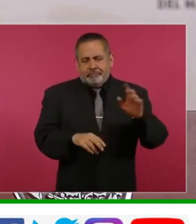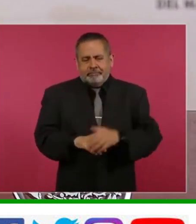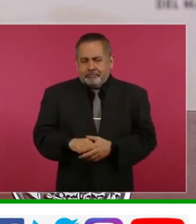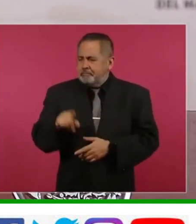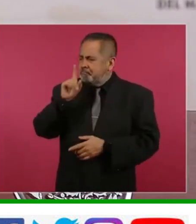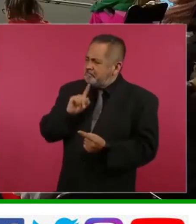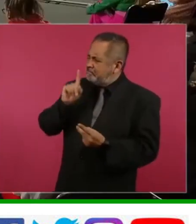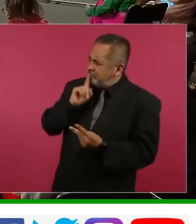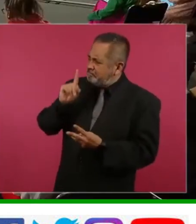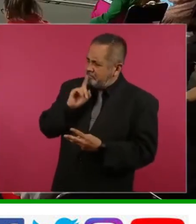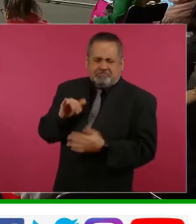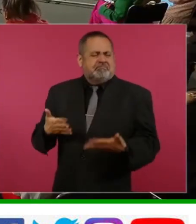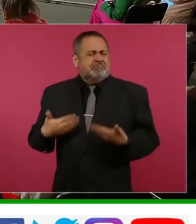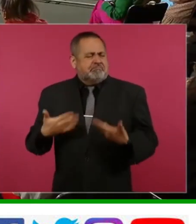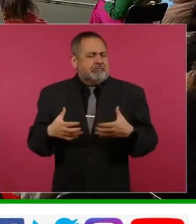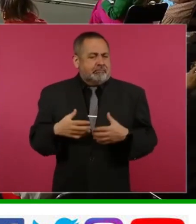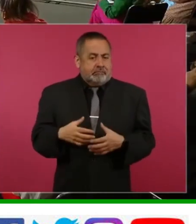mentir.